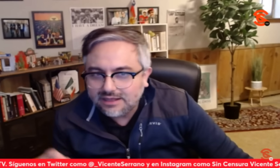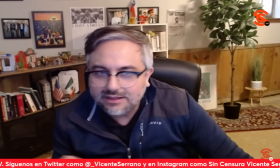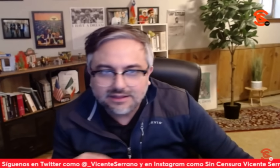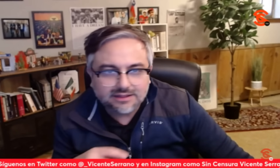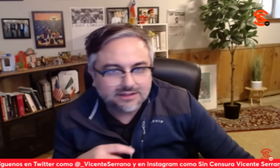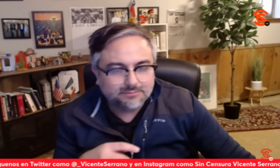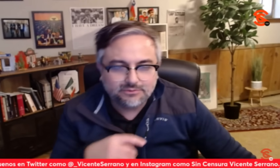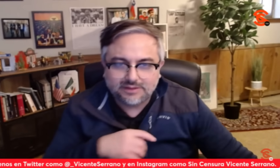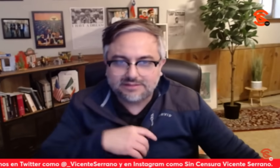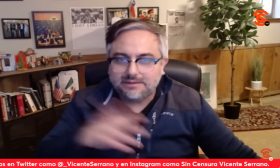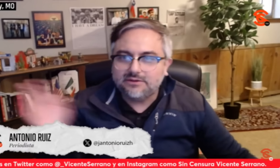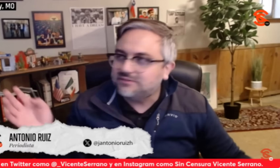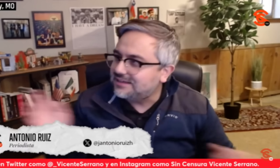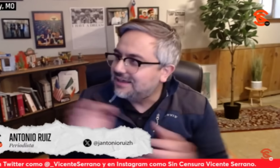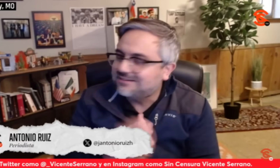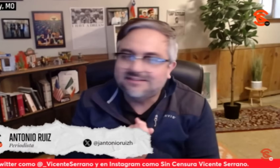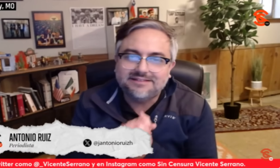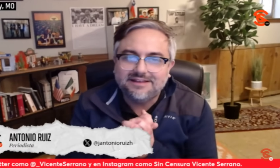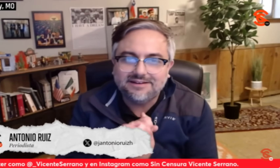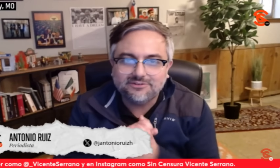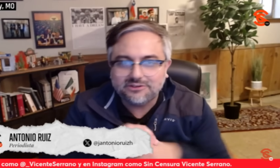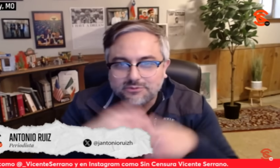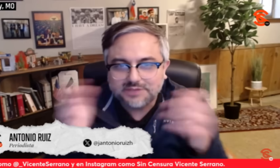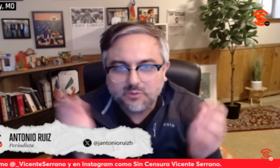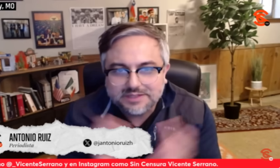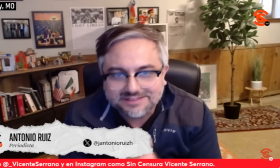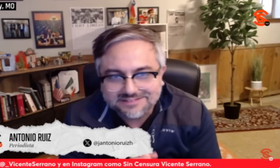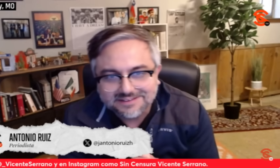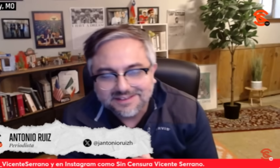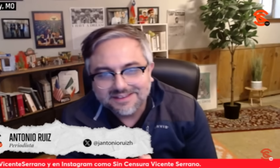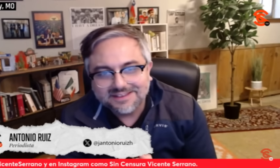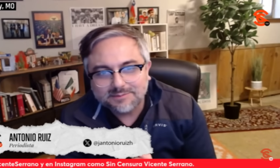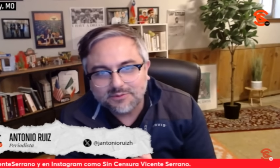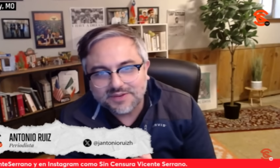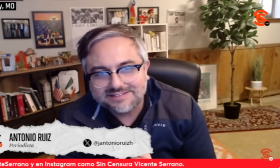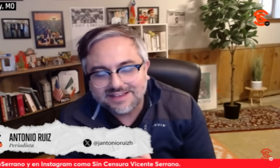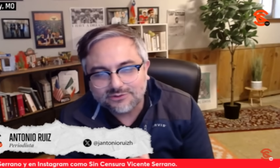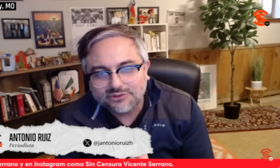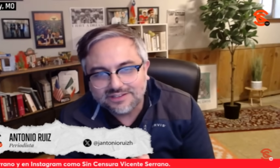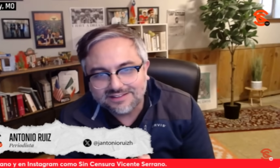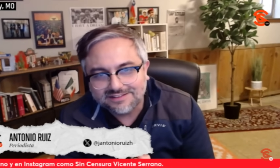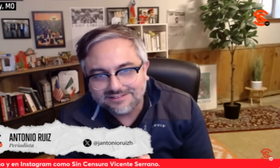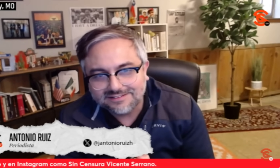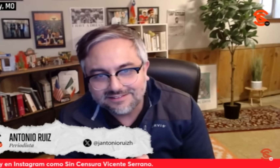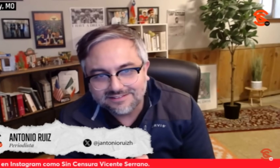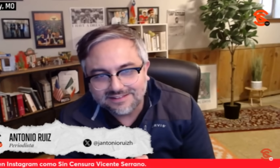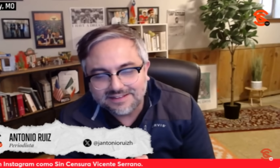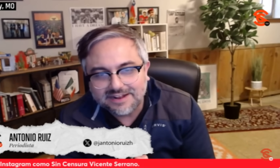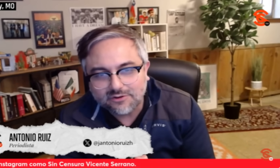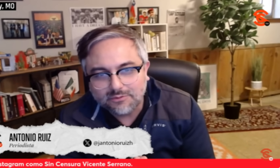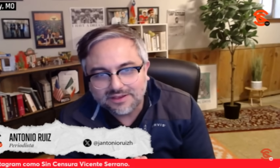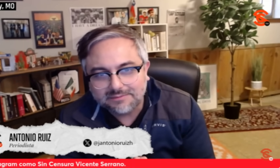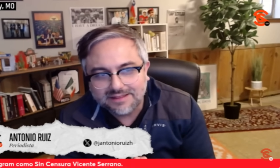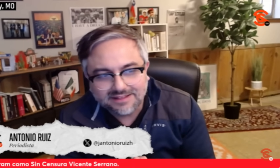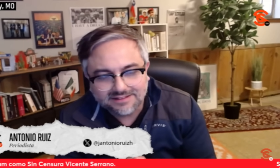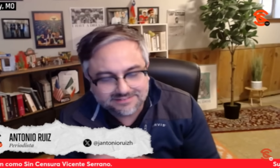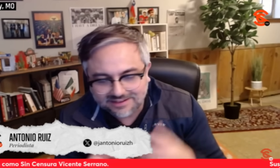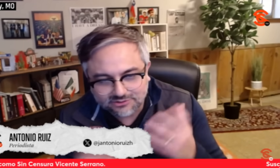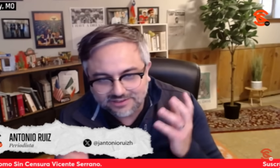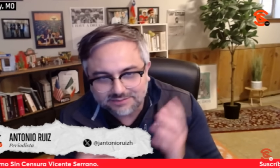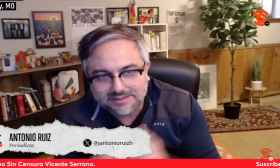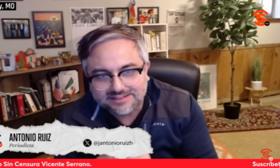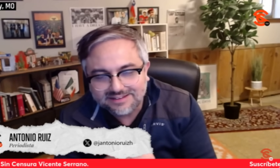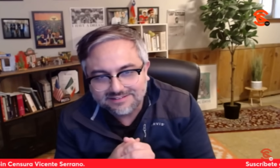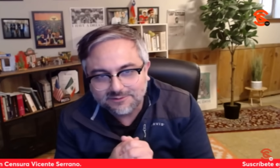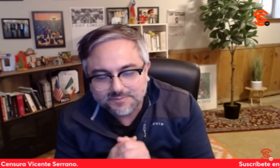nota durante varios días, hasta en los días subsecuentes. Pondría esta canción de Daniela Romo, que va, esta